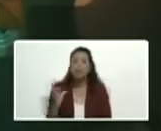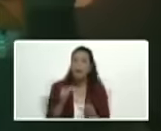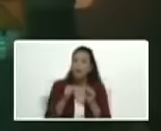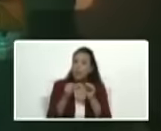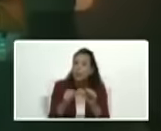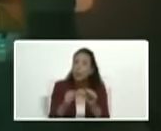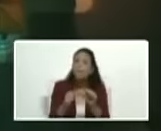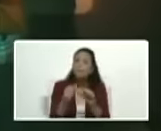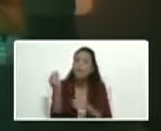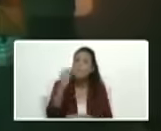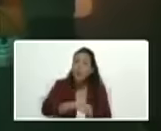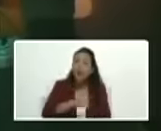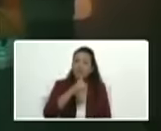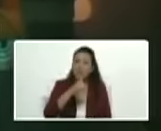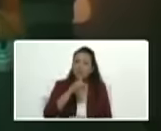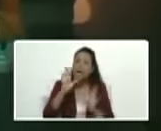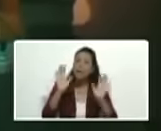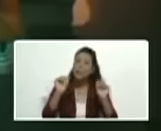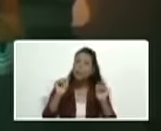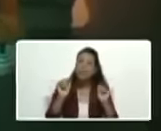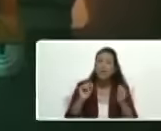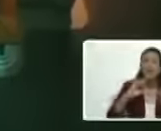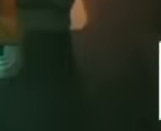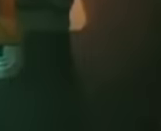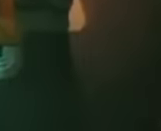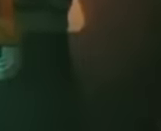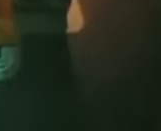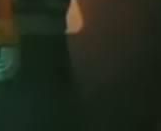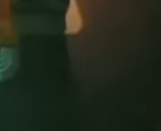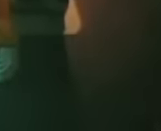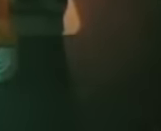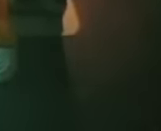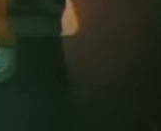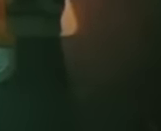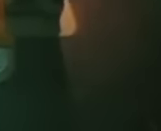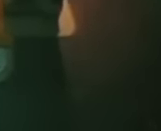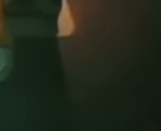ello vamos a despedir esta transmisión desde el Palacio de Miraflores.